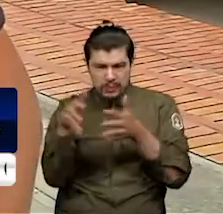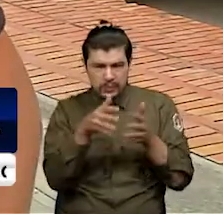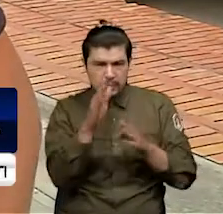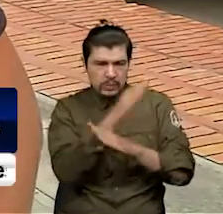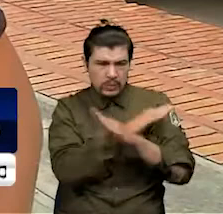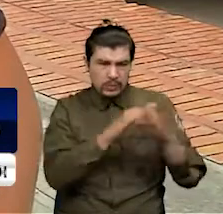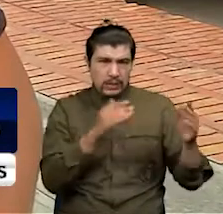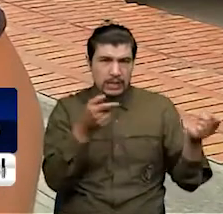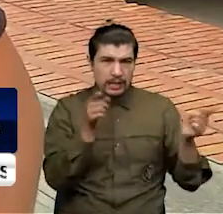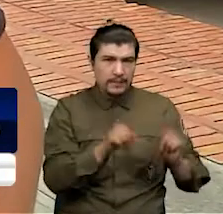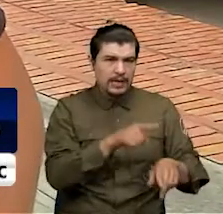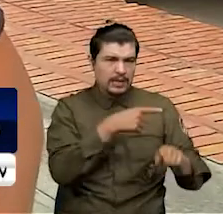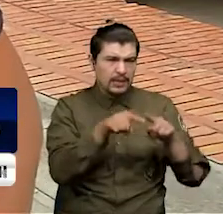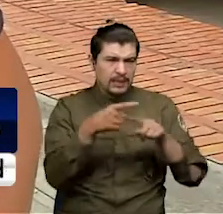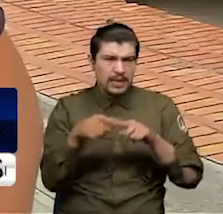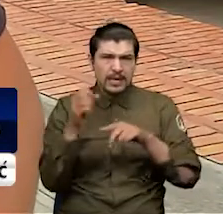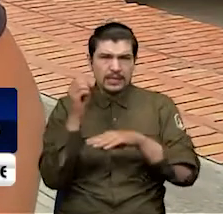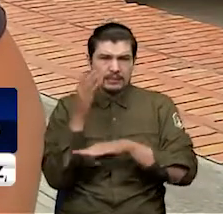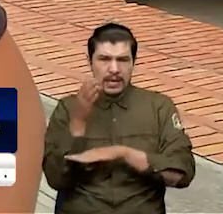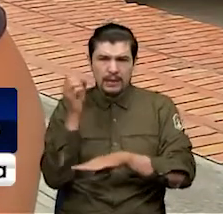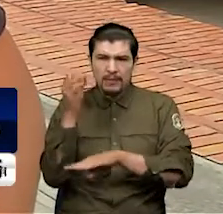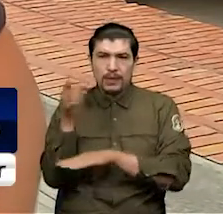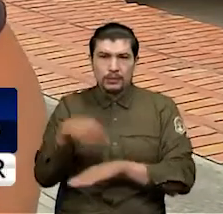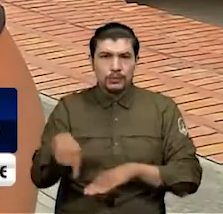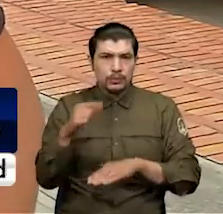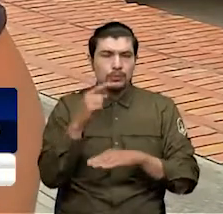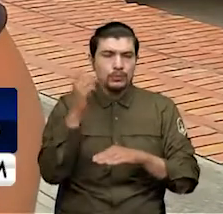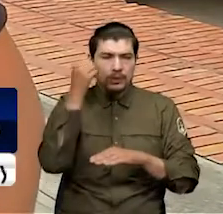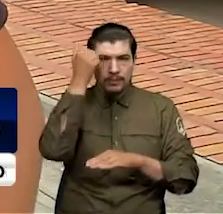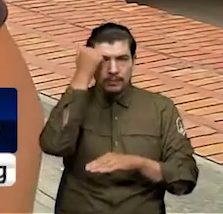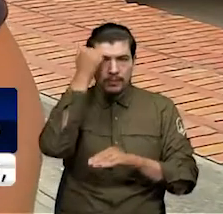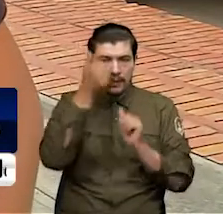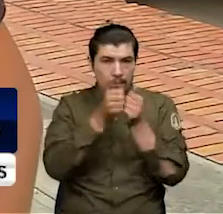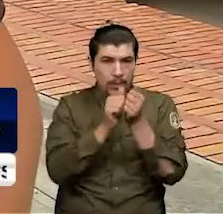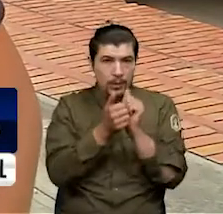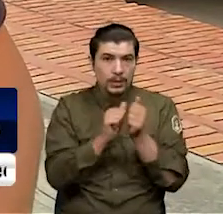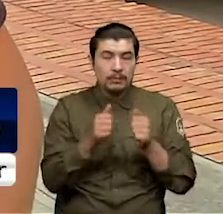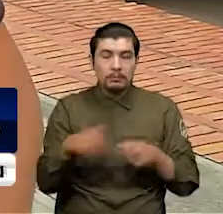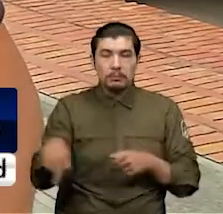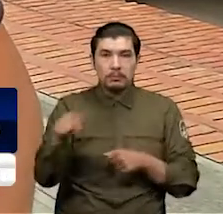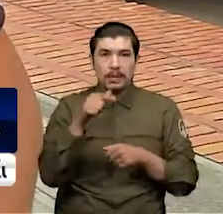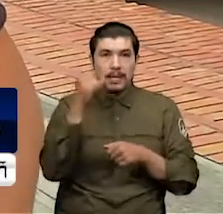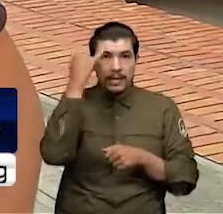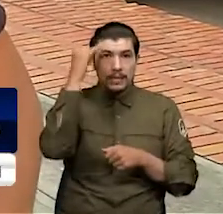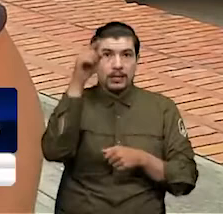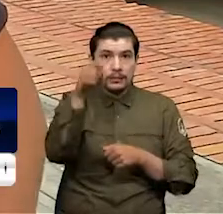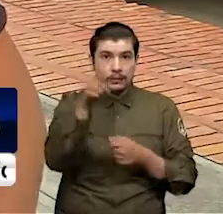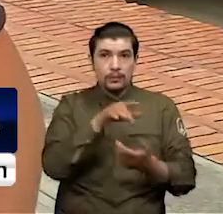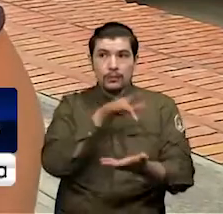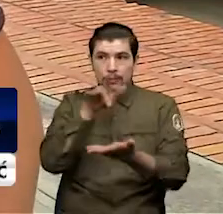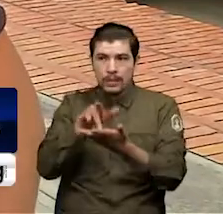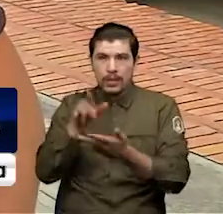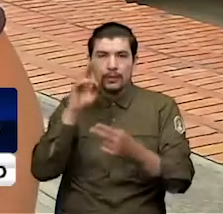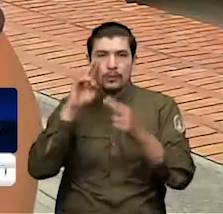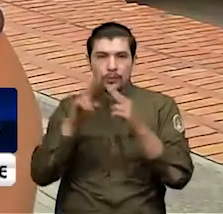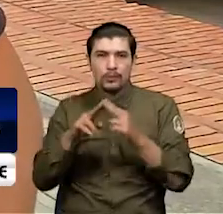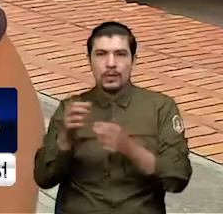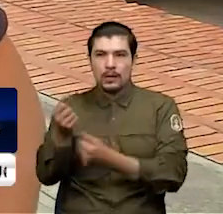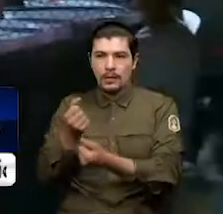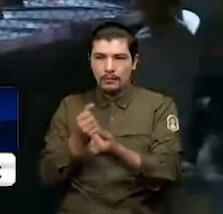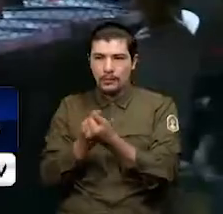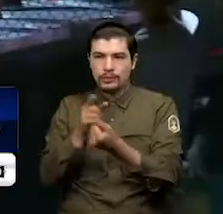cross también tiene unos excelentes exponentes y pues la idea es que vayan los conozcan apoyen a los